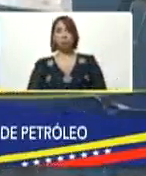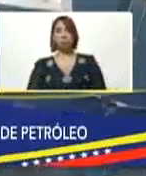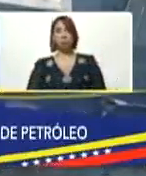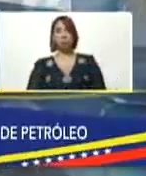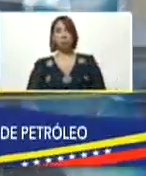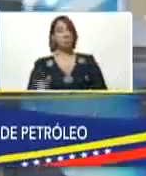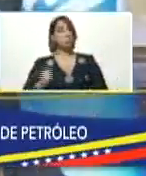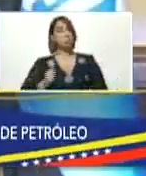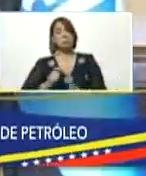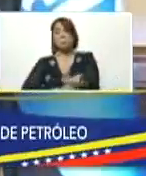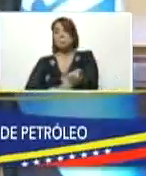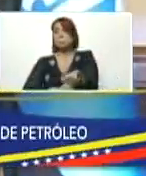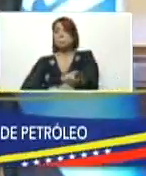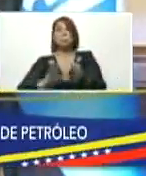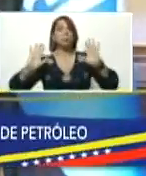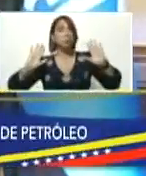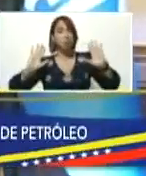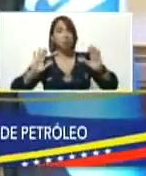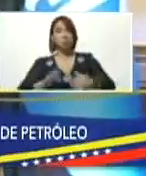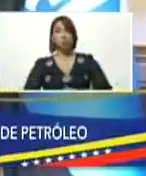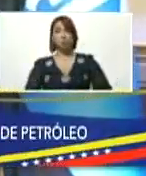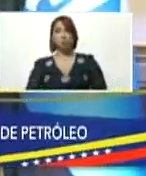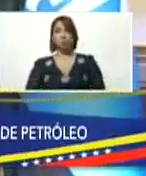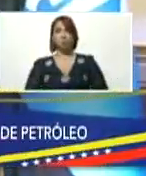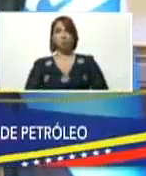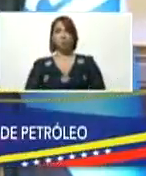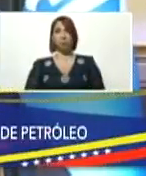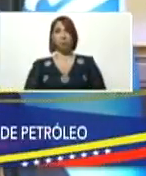Árdale a quien le arda.